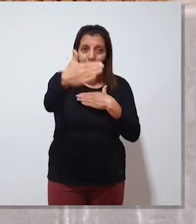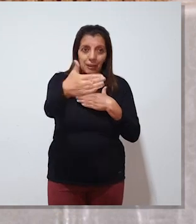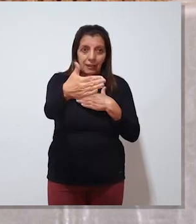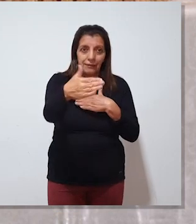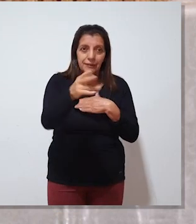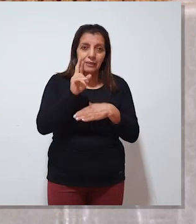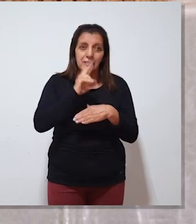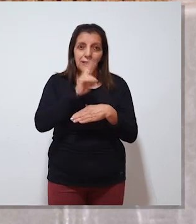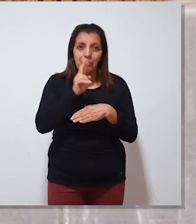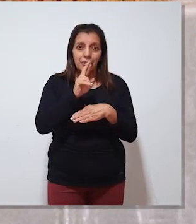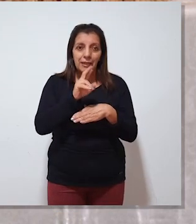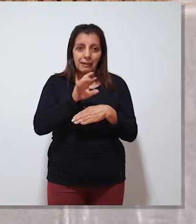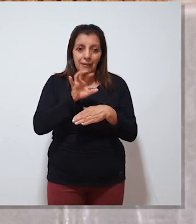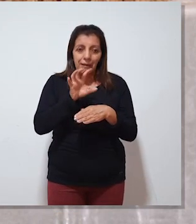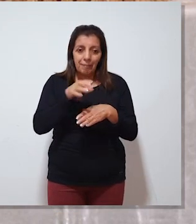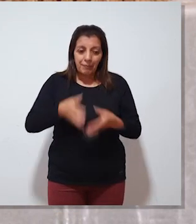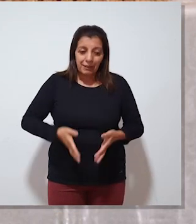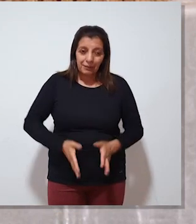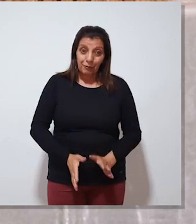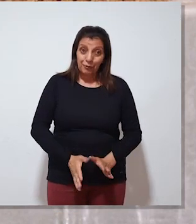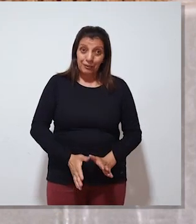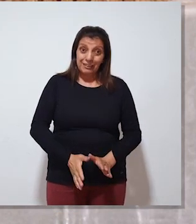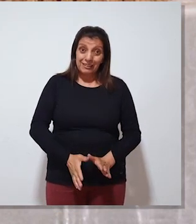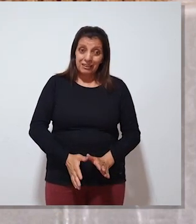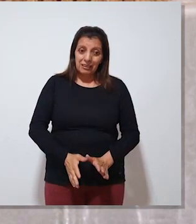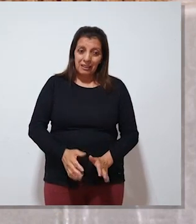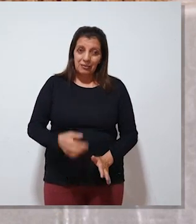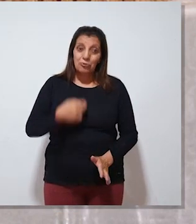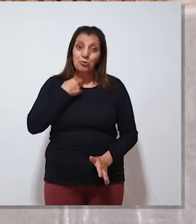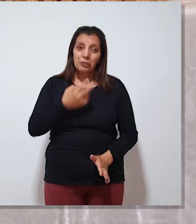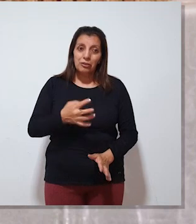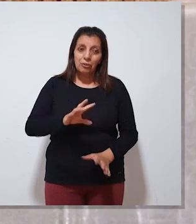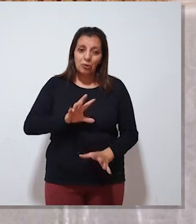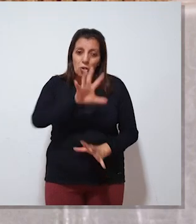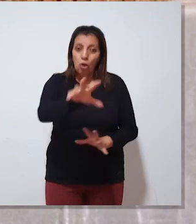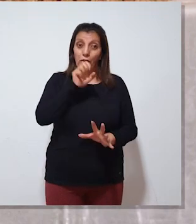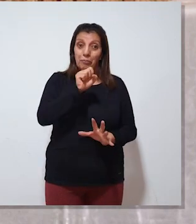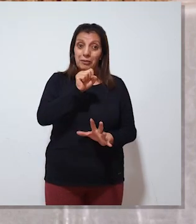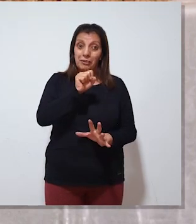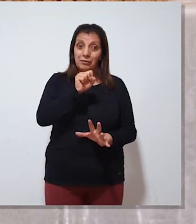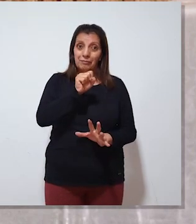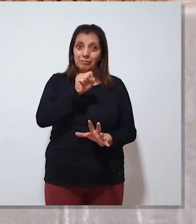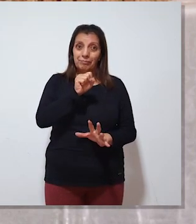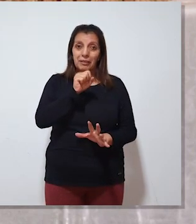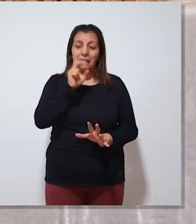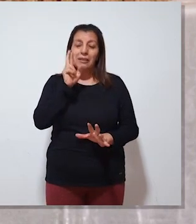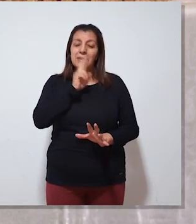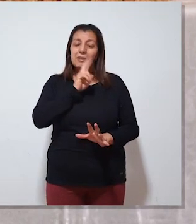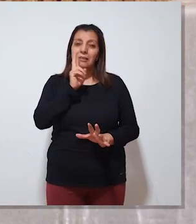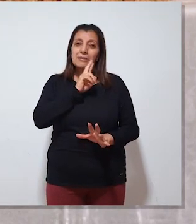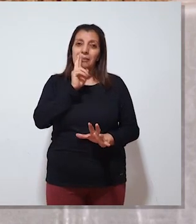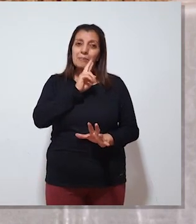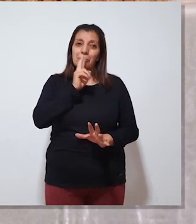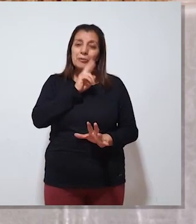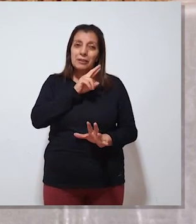a su hijo en cuanto naciera. La mujer tuvo un hijo varón que debía regir todas